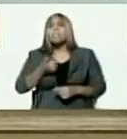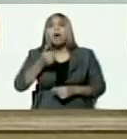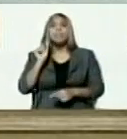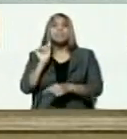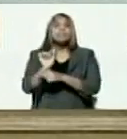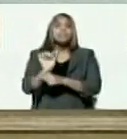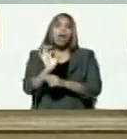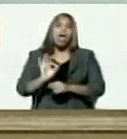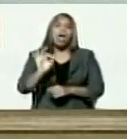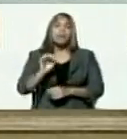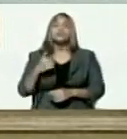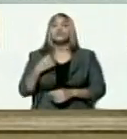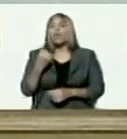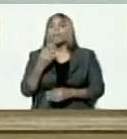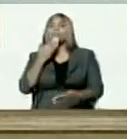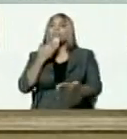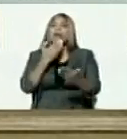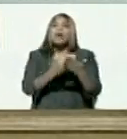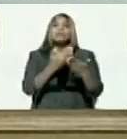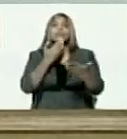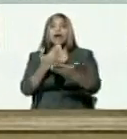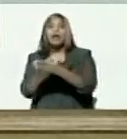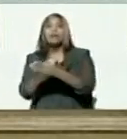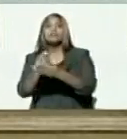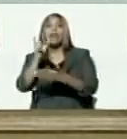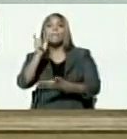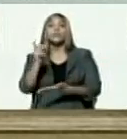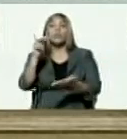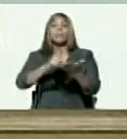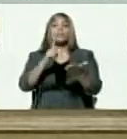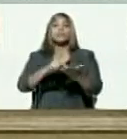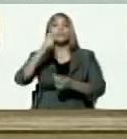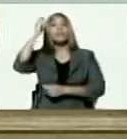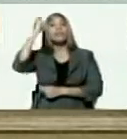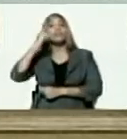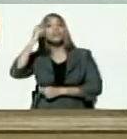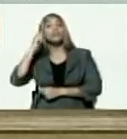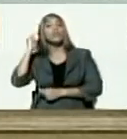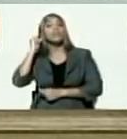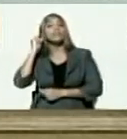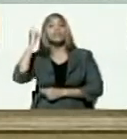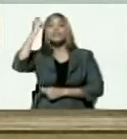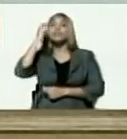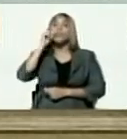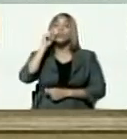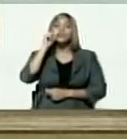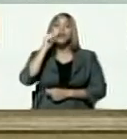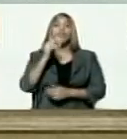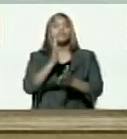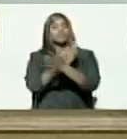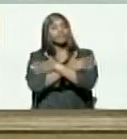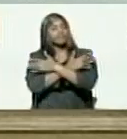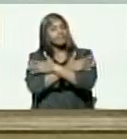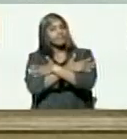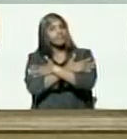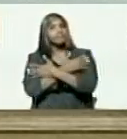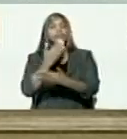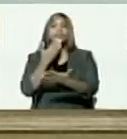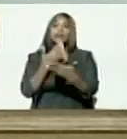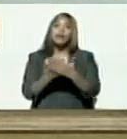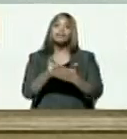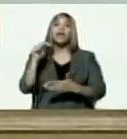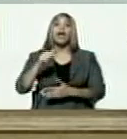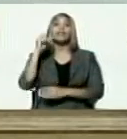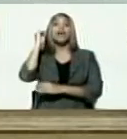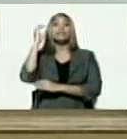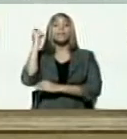que agradecerles a las diputadas y a los diputados, que felicitarles a los diputados y a las diputadas de esta